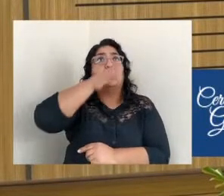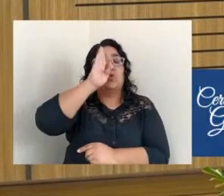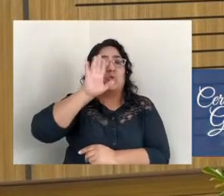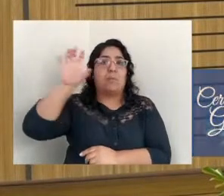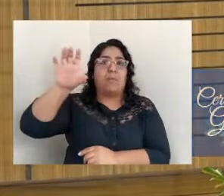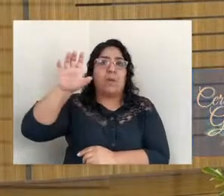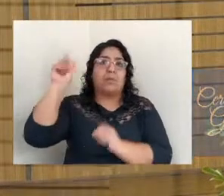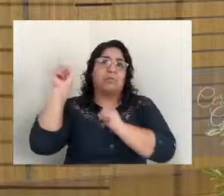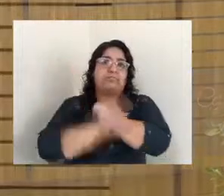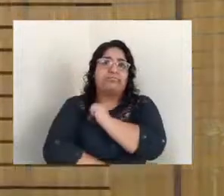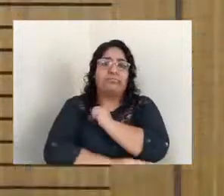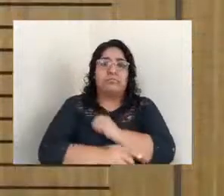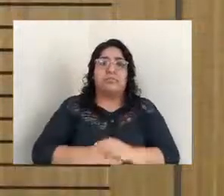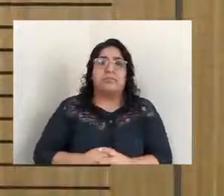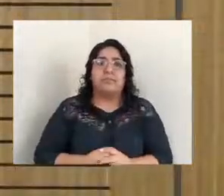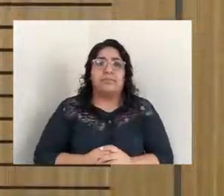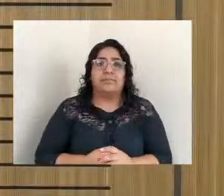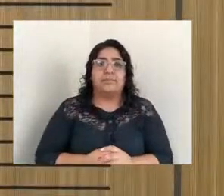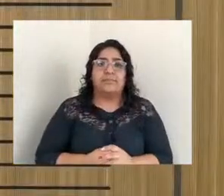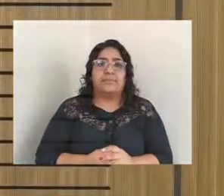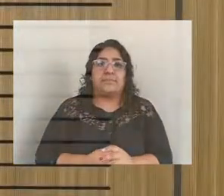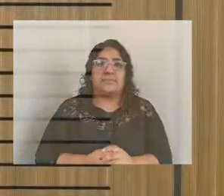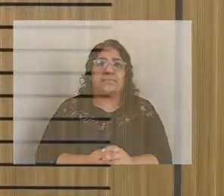ella os demande.